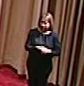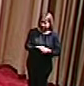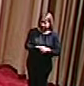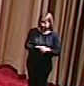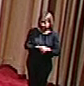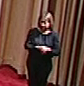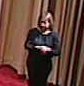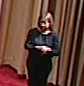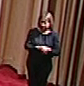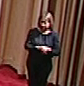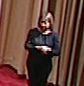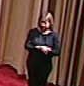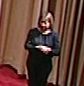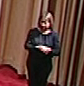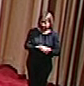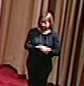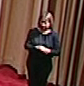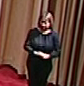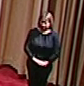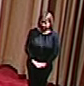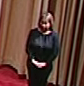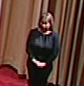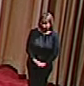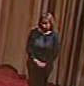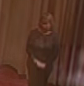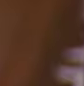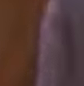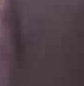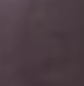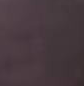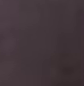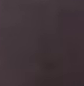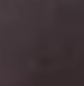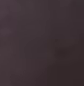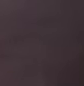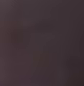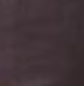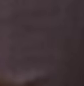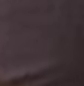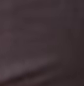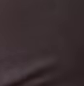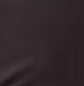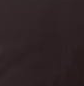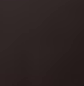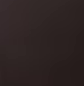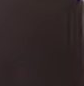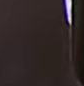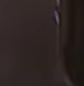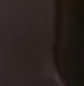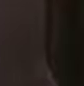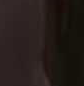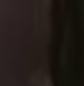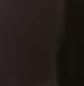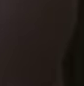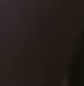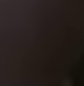Guerrero, a título póstumo el siempre recordado y entrañable José Sánchez Fava, que fue presidente de la Diputación de Granada, entre otras muchas